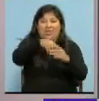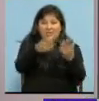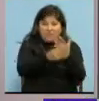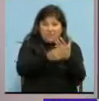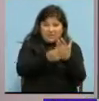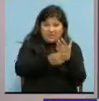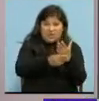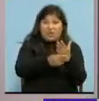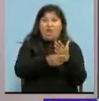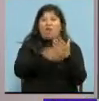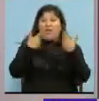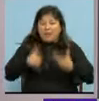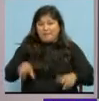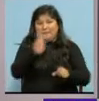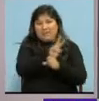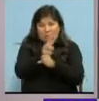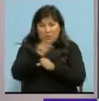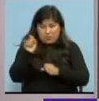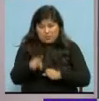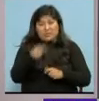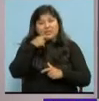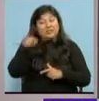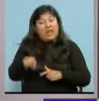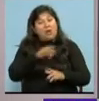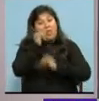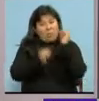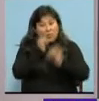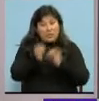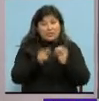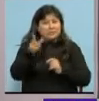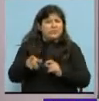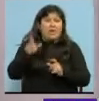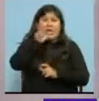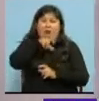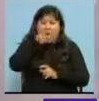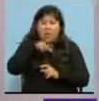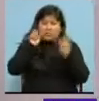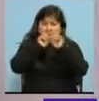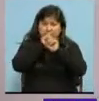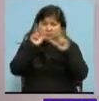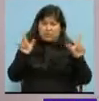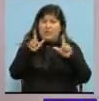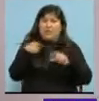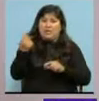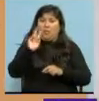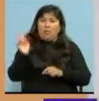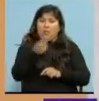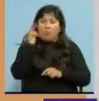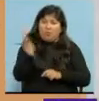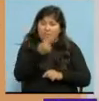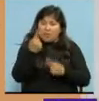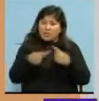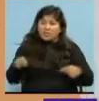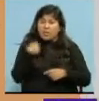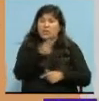sobre esta muerte que nos sorprende al jujeños de los cóndores y es importante que estés acá en el piso para